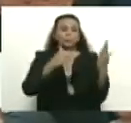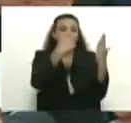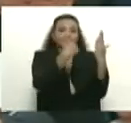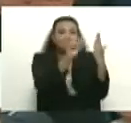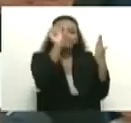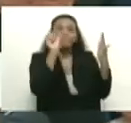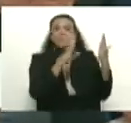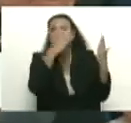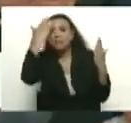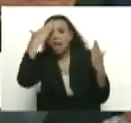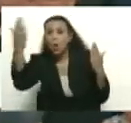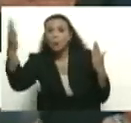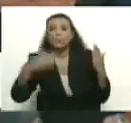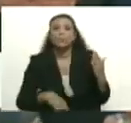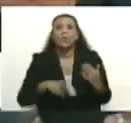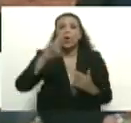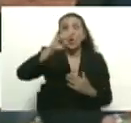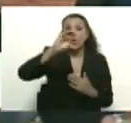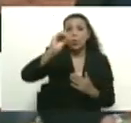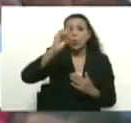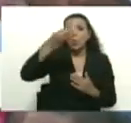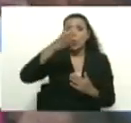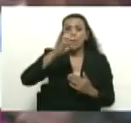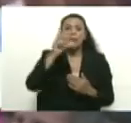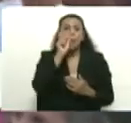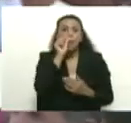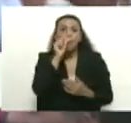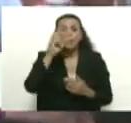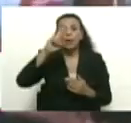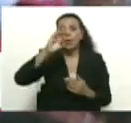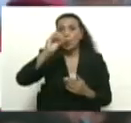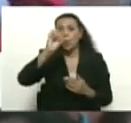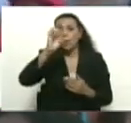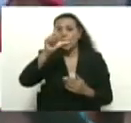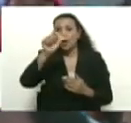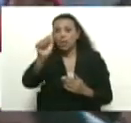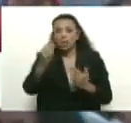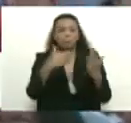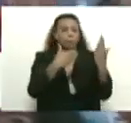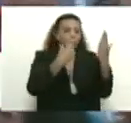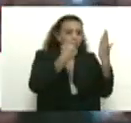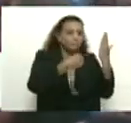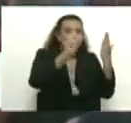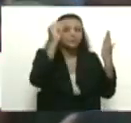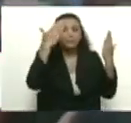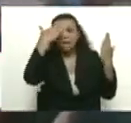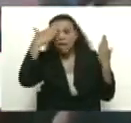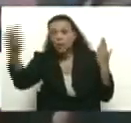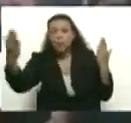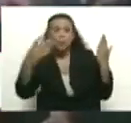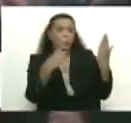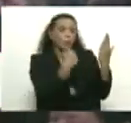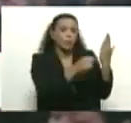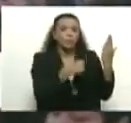Cujicitos. Roberto Landaeta, jefe de calle de La Libertad.